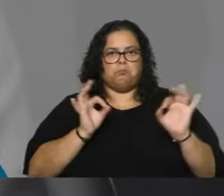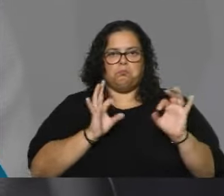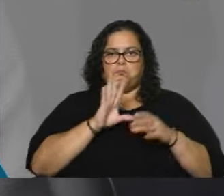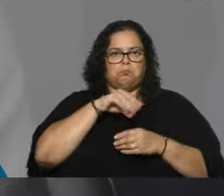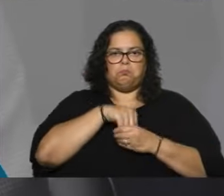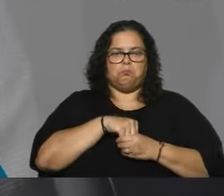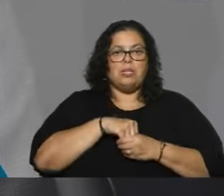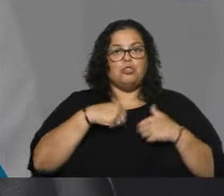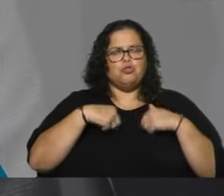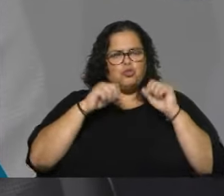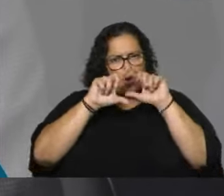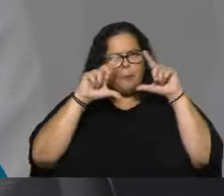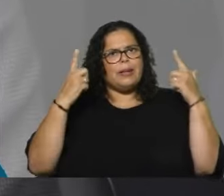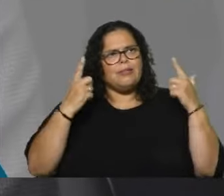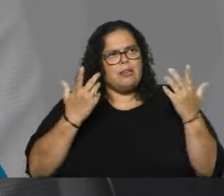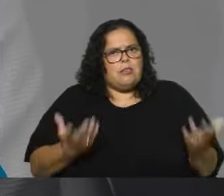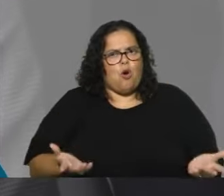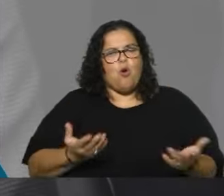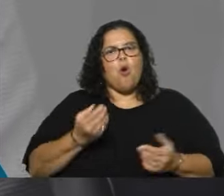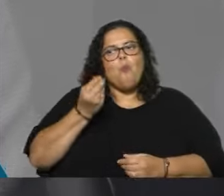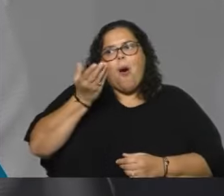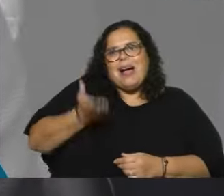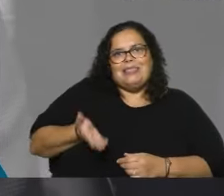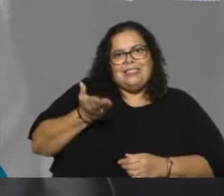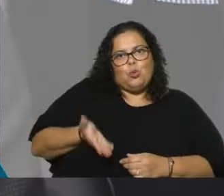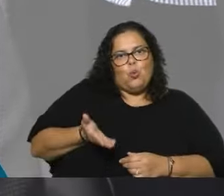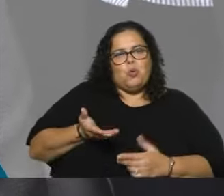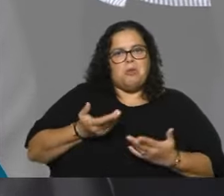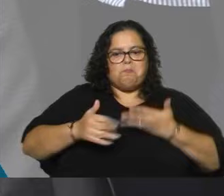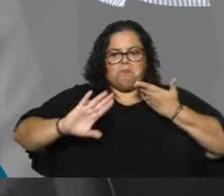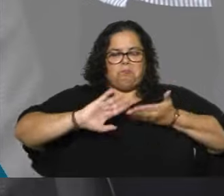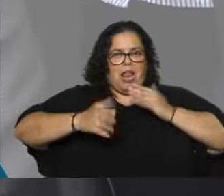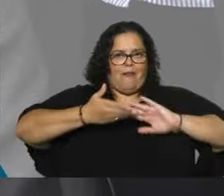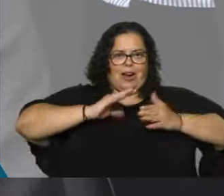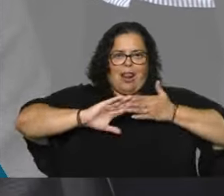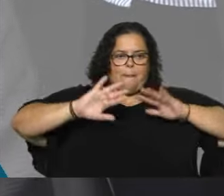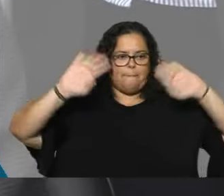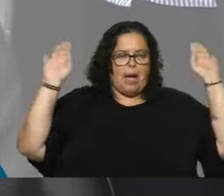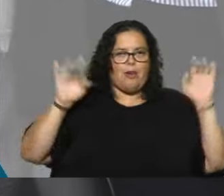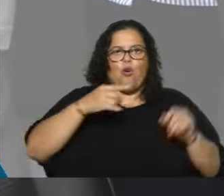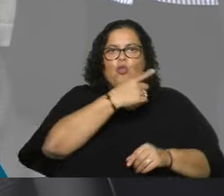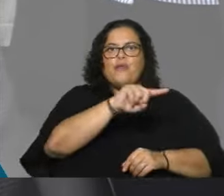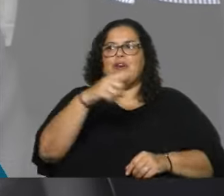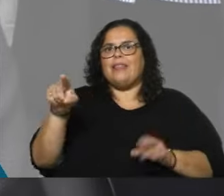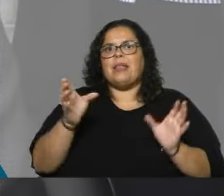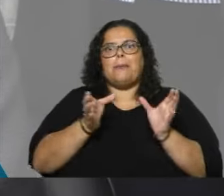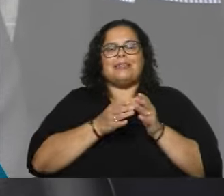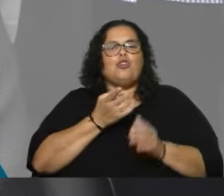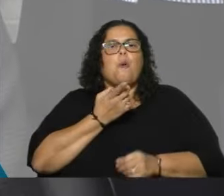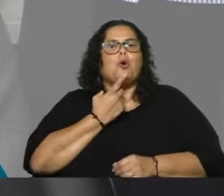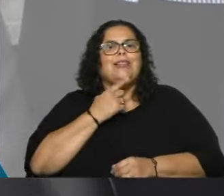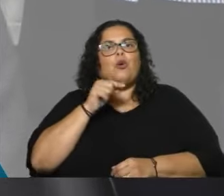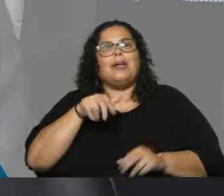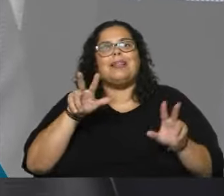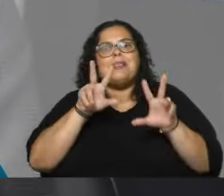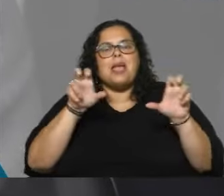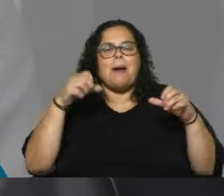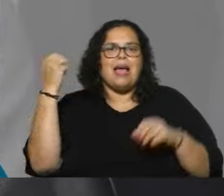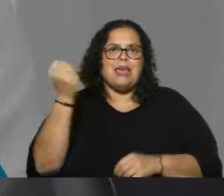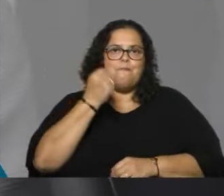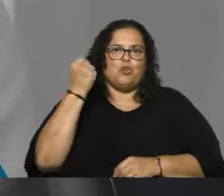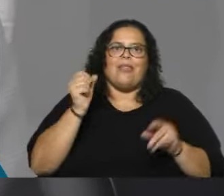estamos sorprendidos por la actitud de lavarse las manos que han tenido los distintos partidos políticos en un tema tan importante y